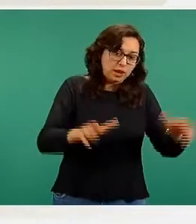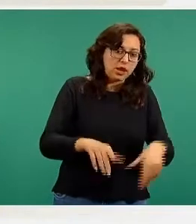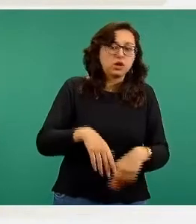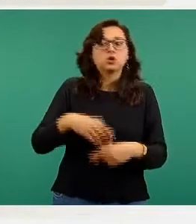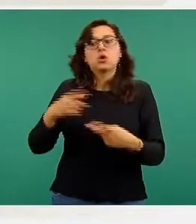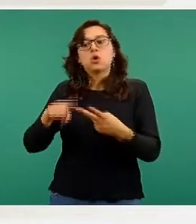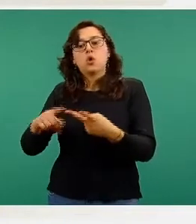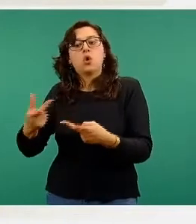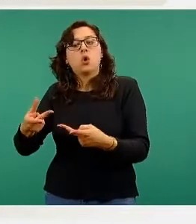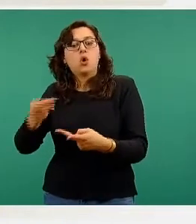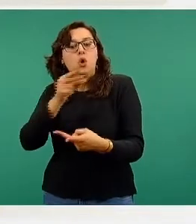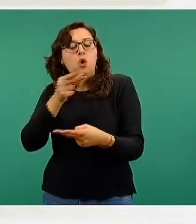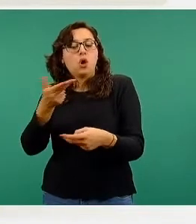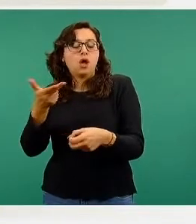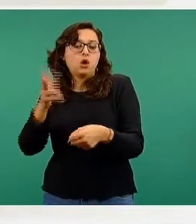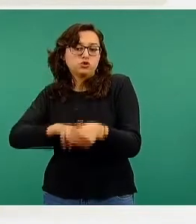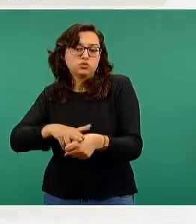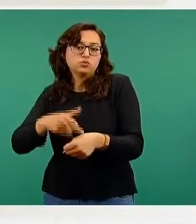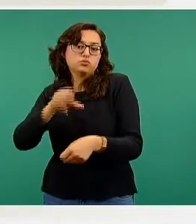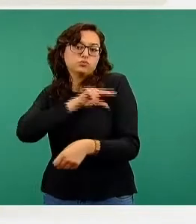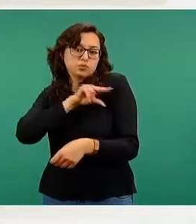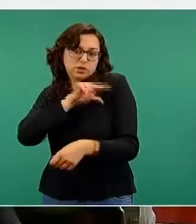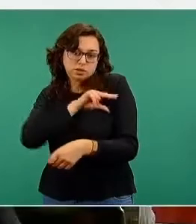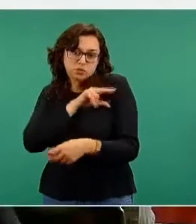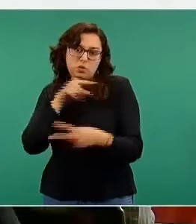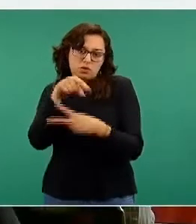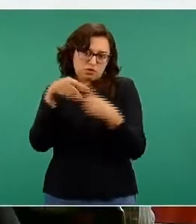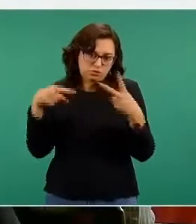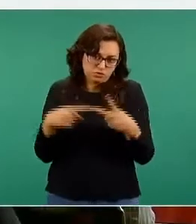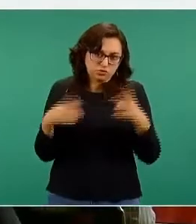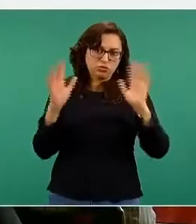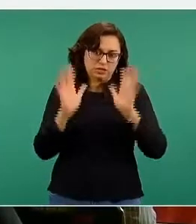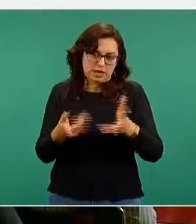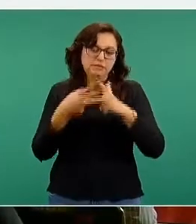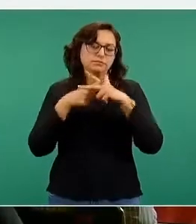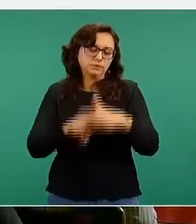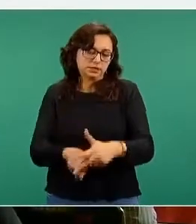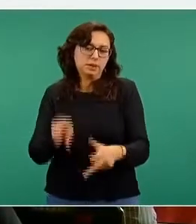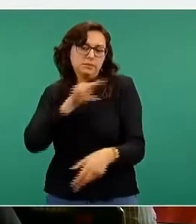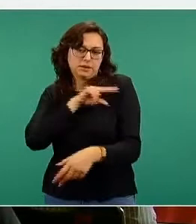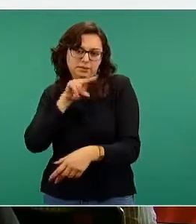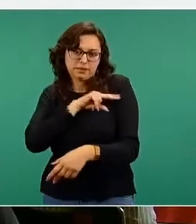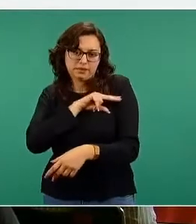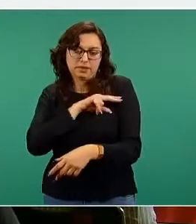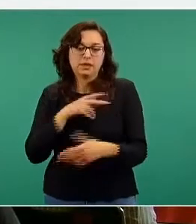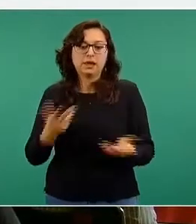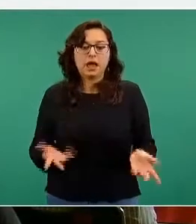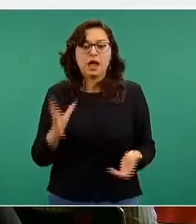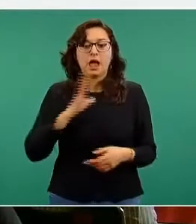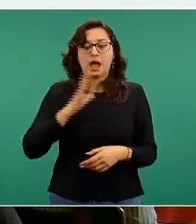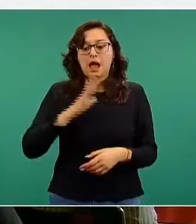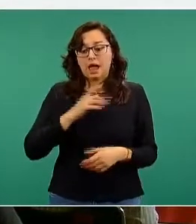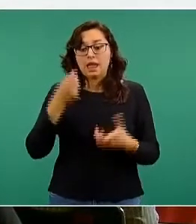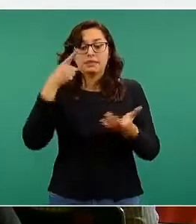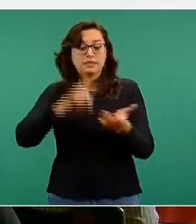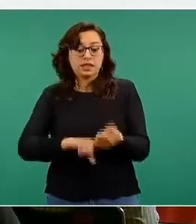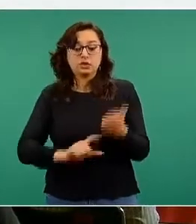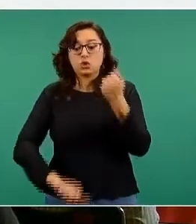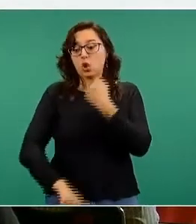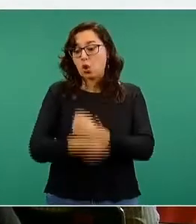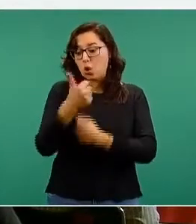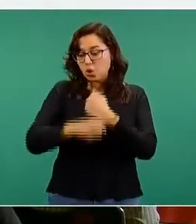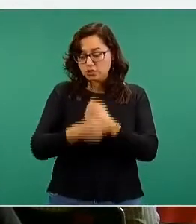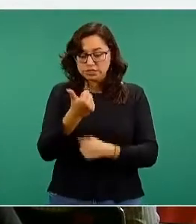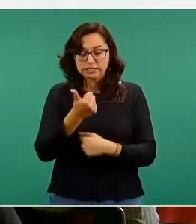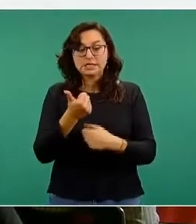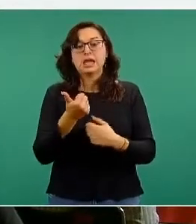y el sector privado. Y se contiene 11 categorías laborales, además de médicas